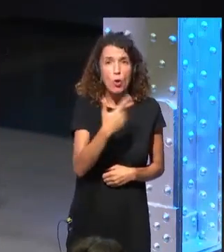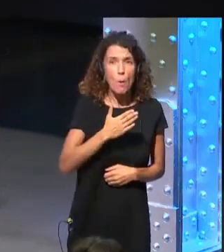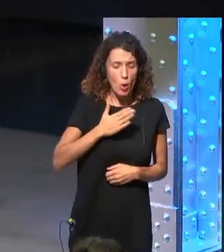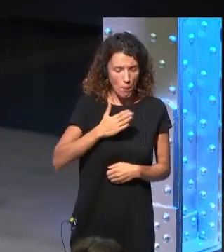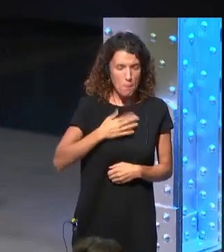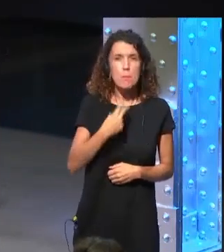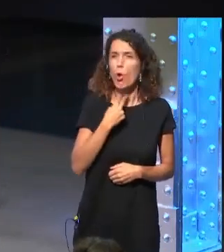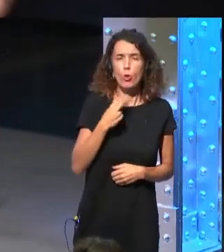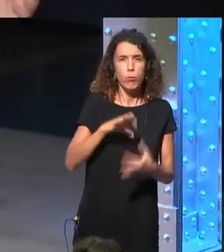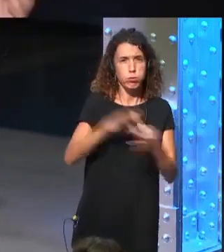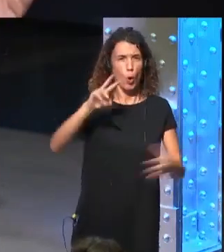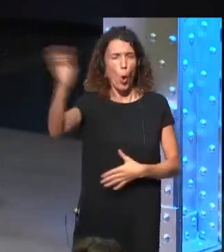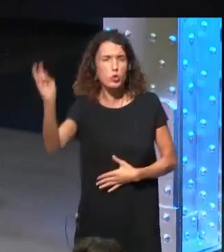pertenecía.